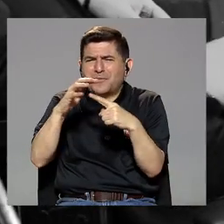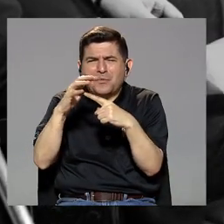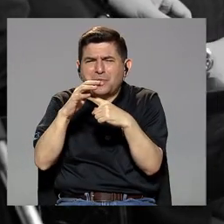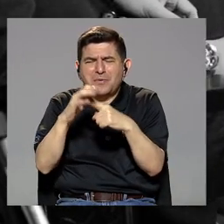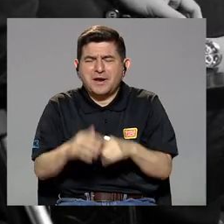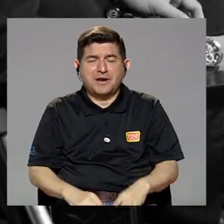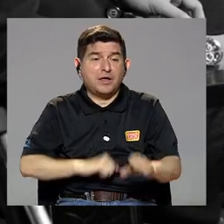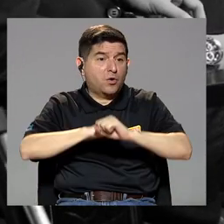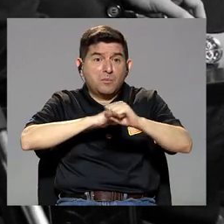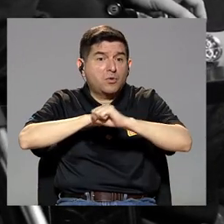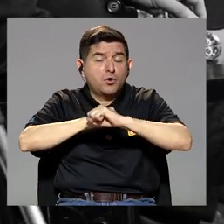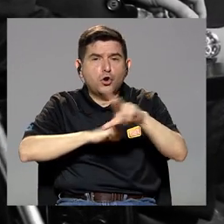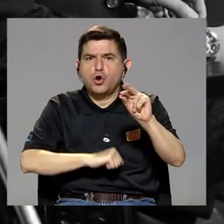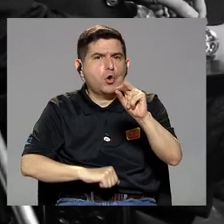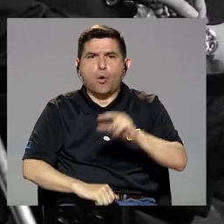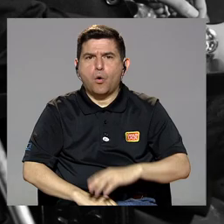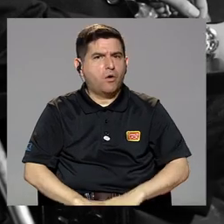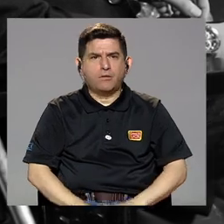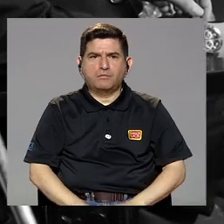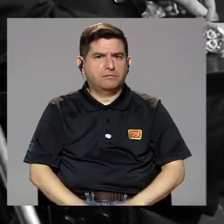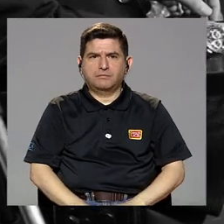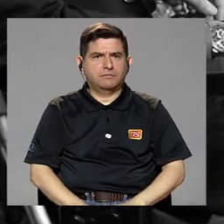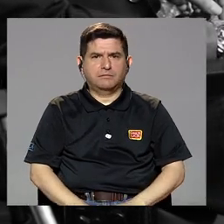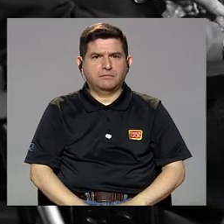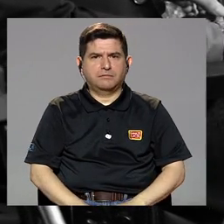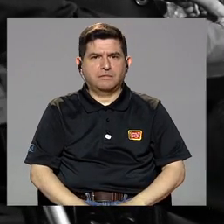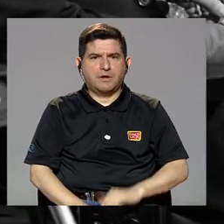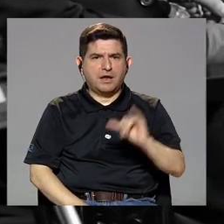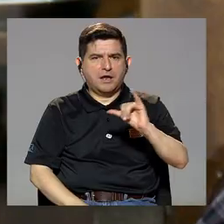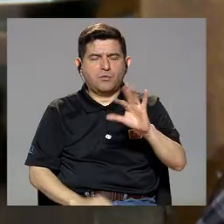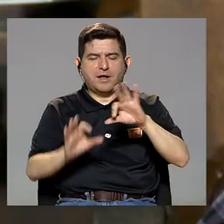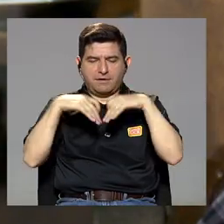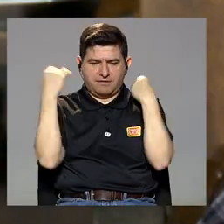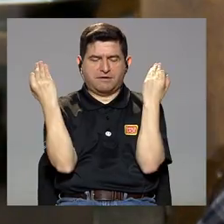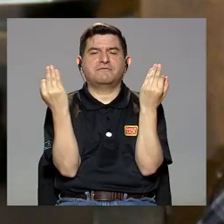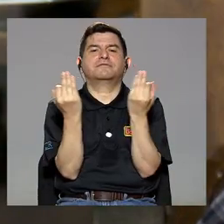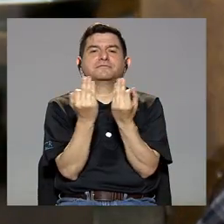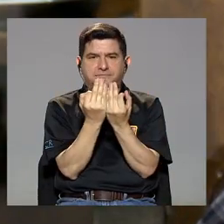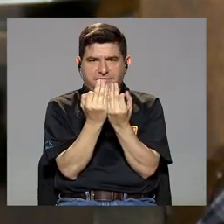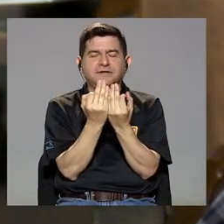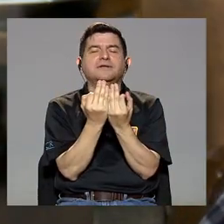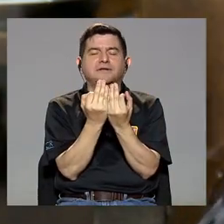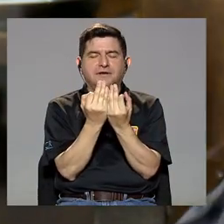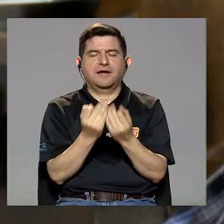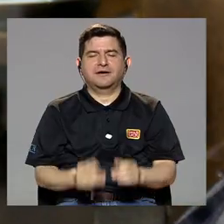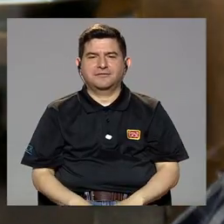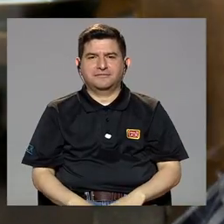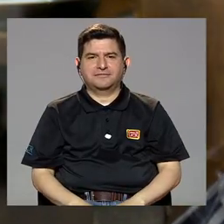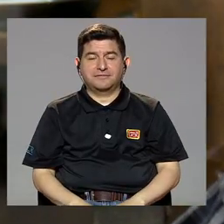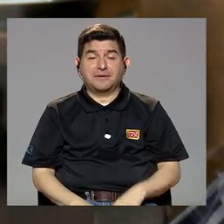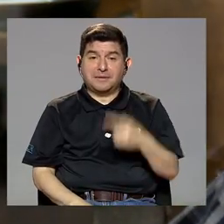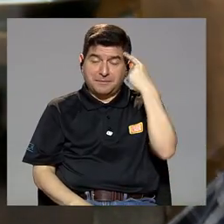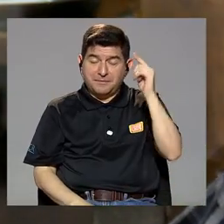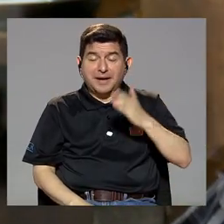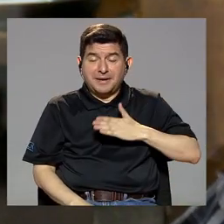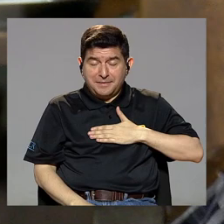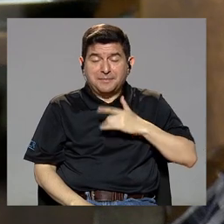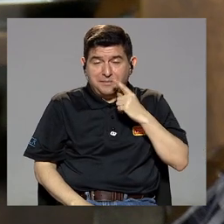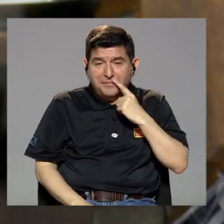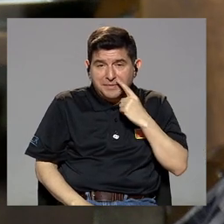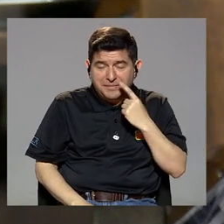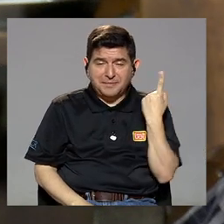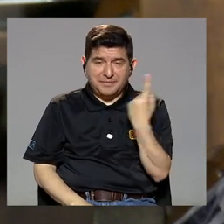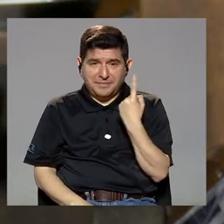anuncio sino porque era como una gran familia la familia de la radio por lo menos papá siempre